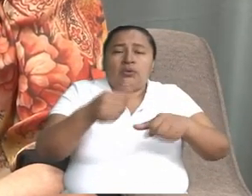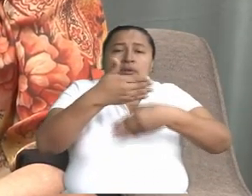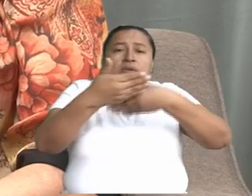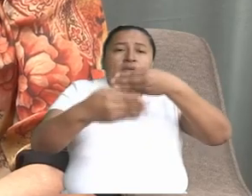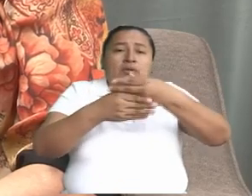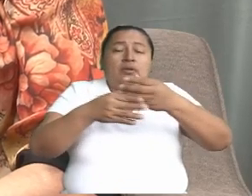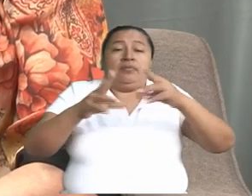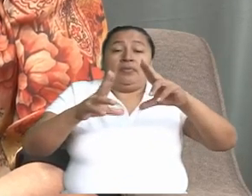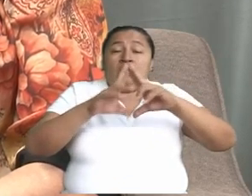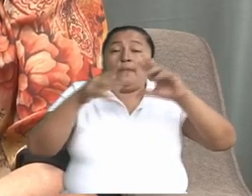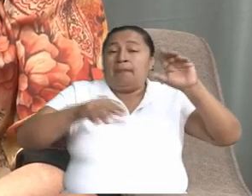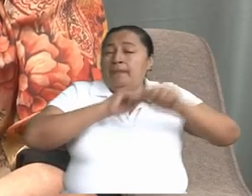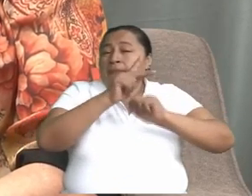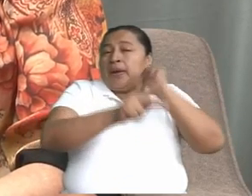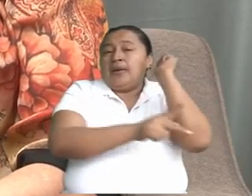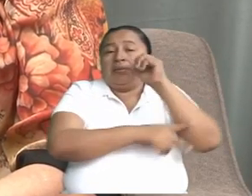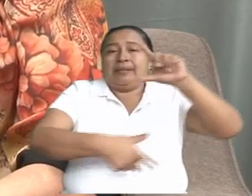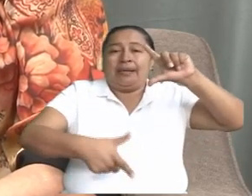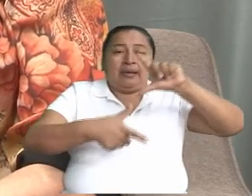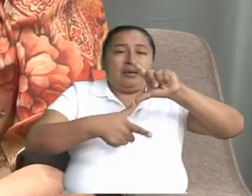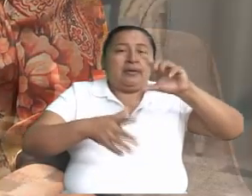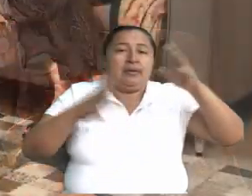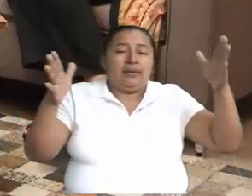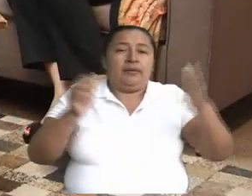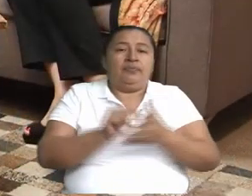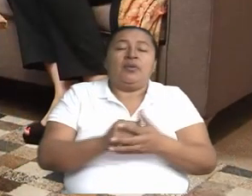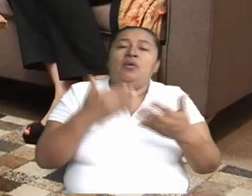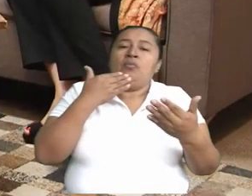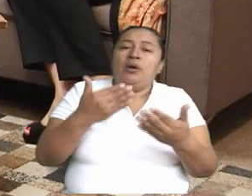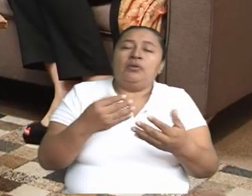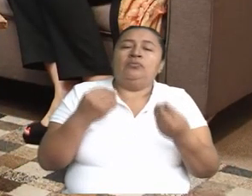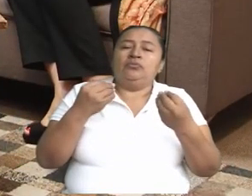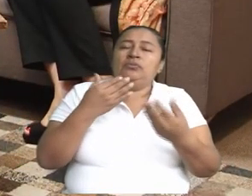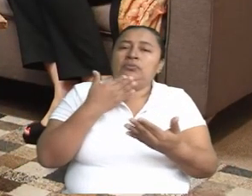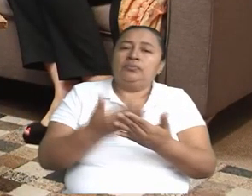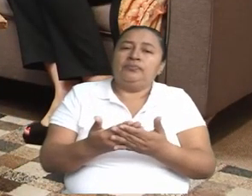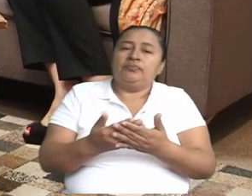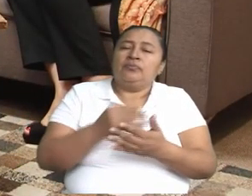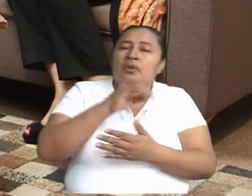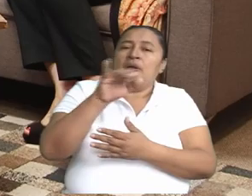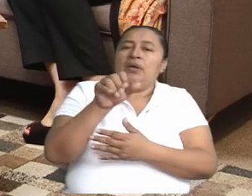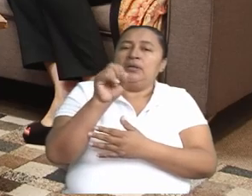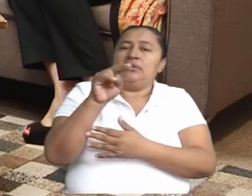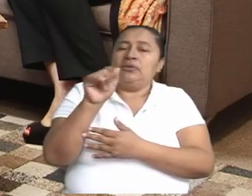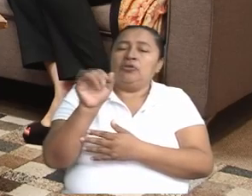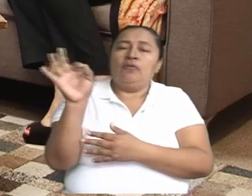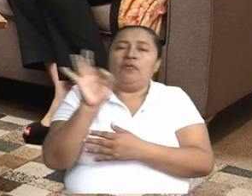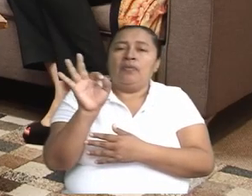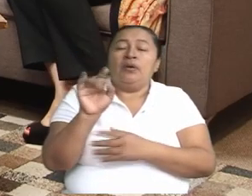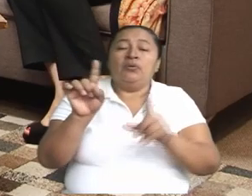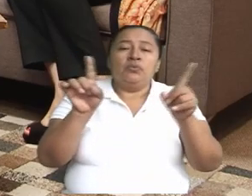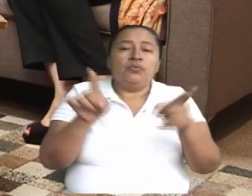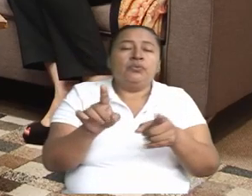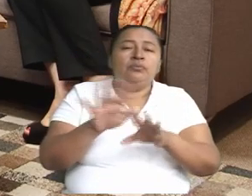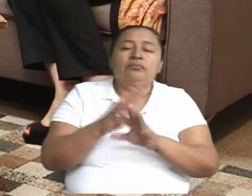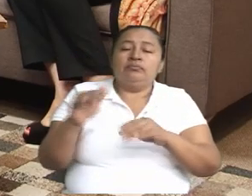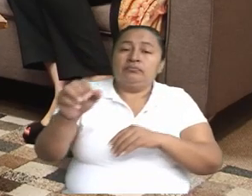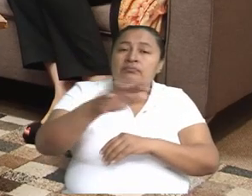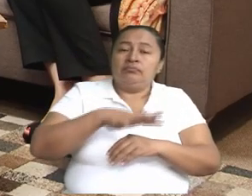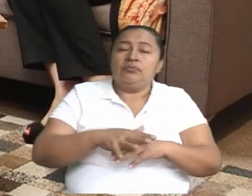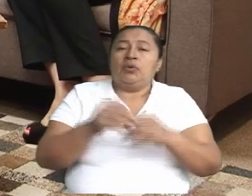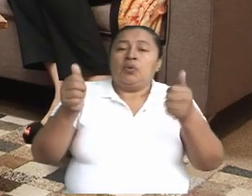patria grande. Bueno, muchísimas gracias. Diputado Jacinto, a modo de conclusión, espacios de encuentro para el